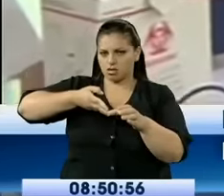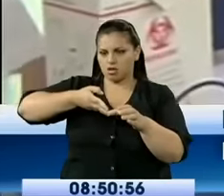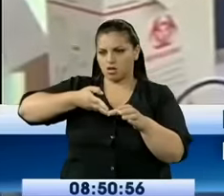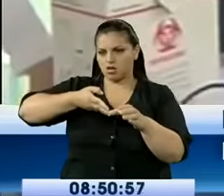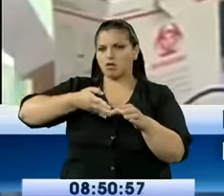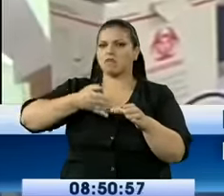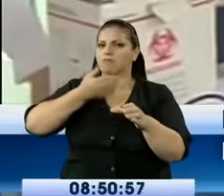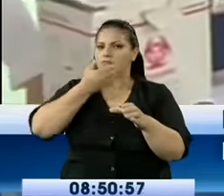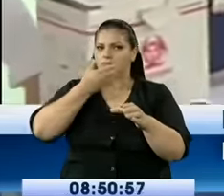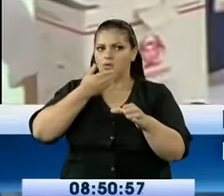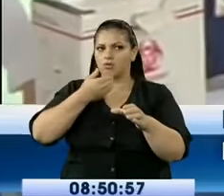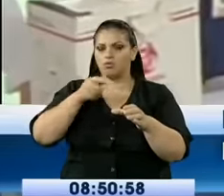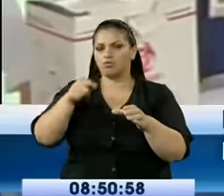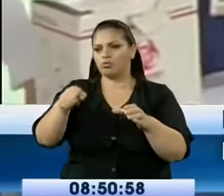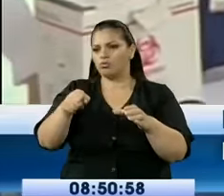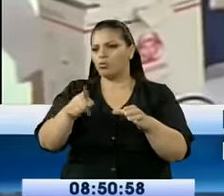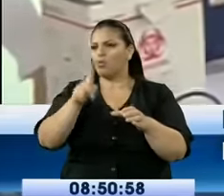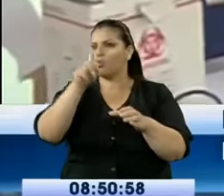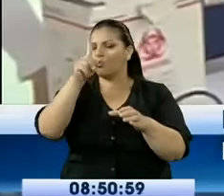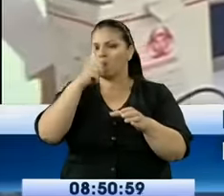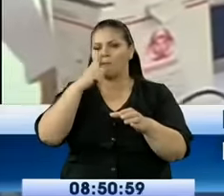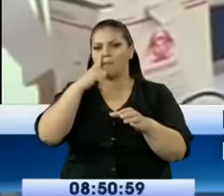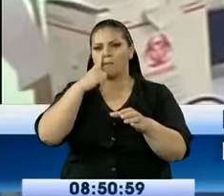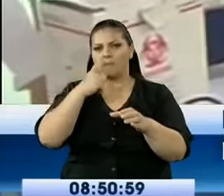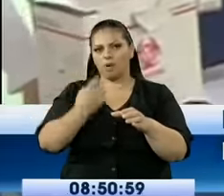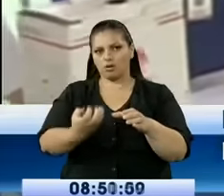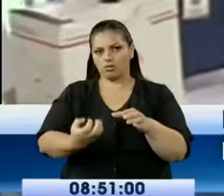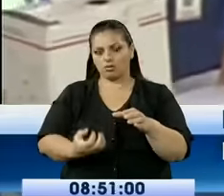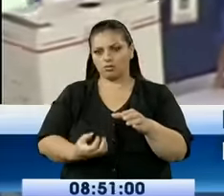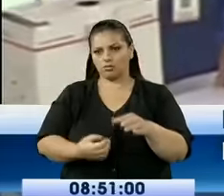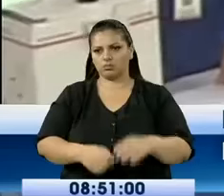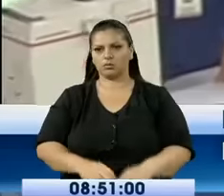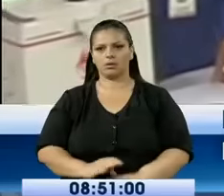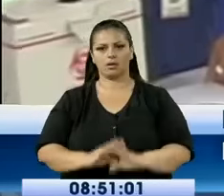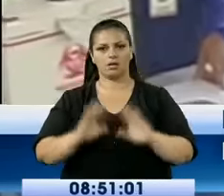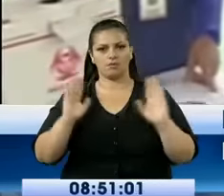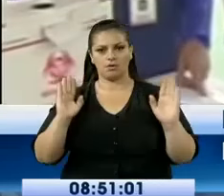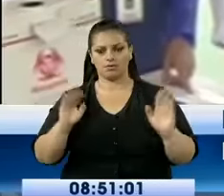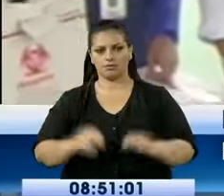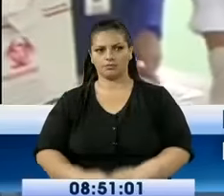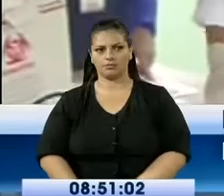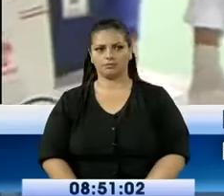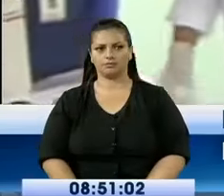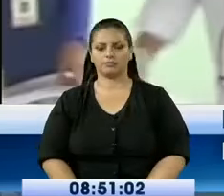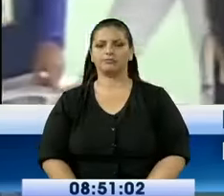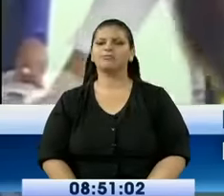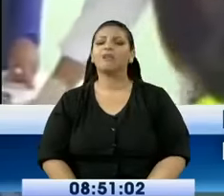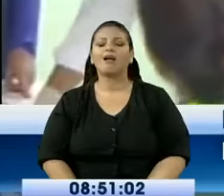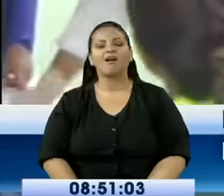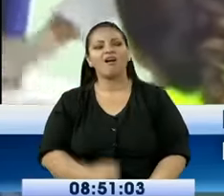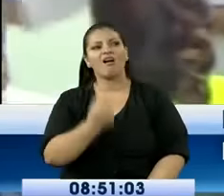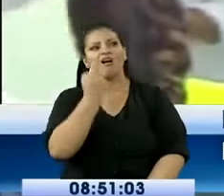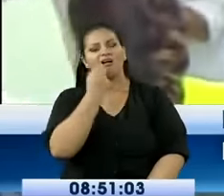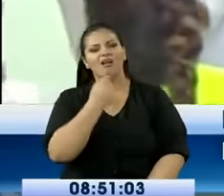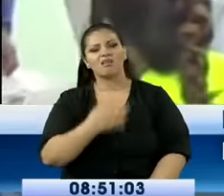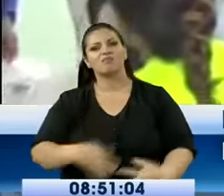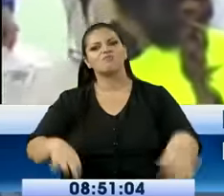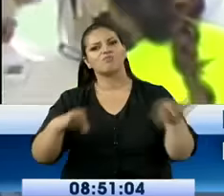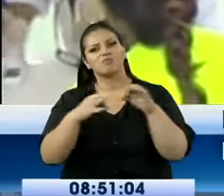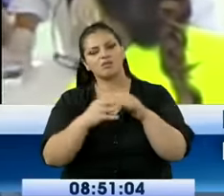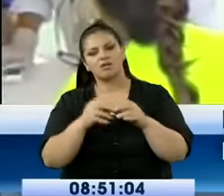física, puede comer solamente un pan. Ah, eso es muy importante. Muchísimas gracias, doctora. Y eso lo tiene que saber usted,